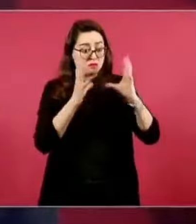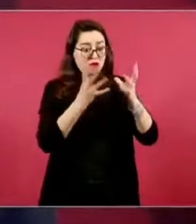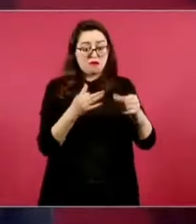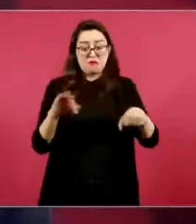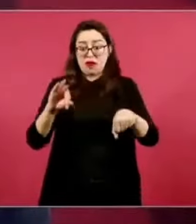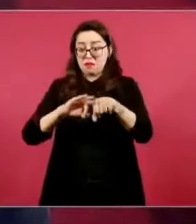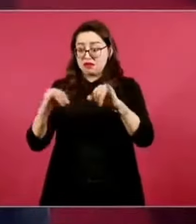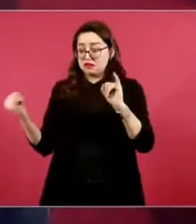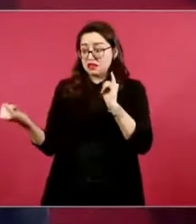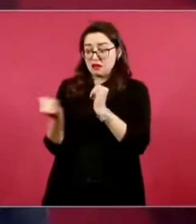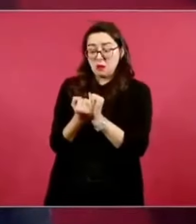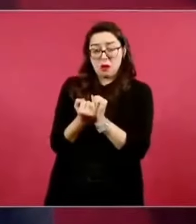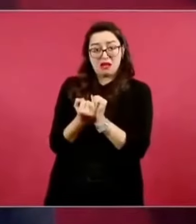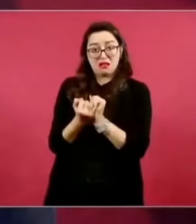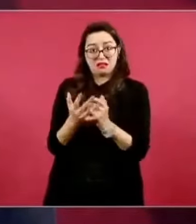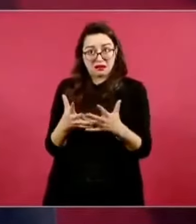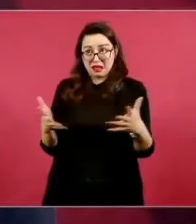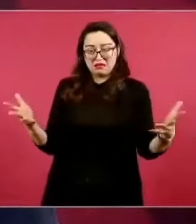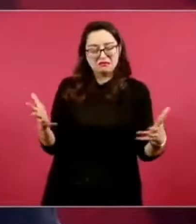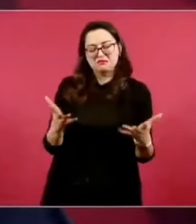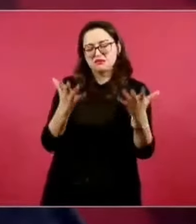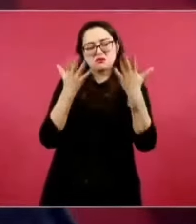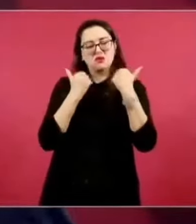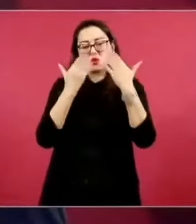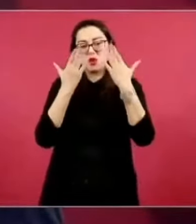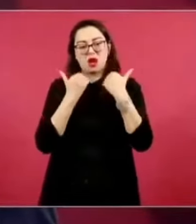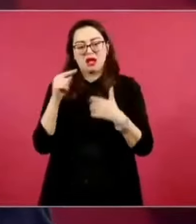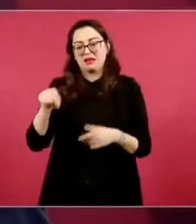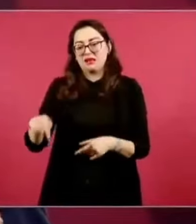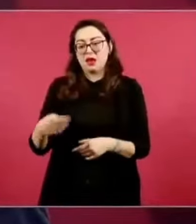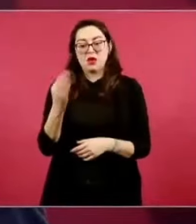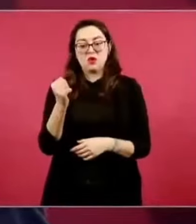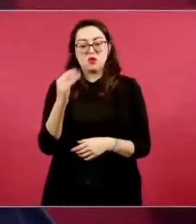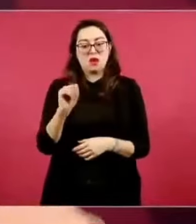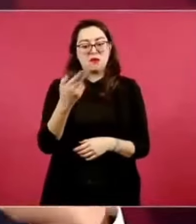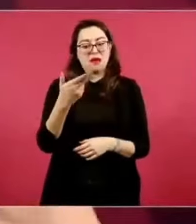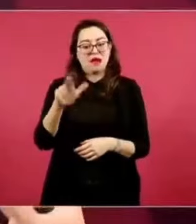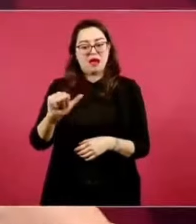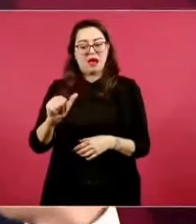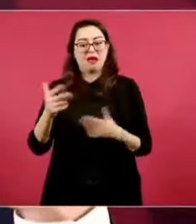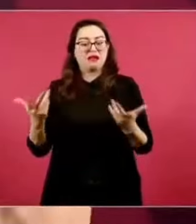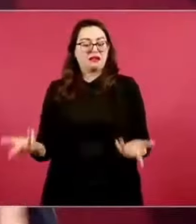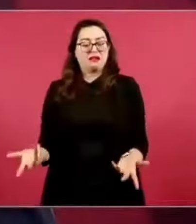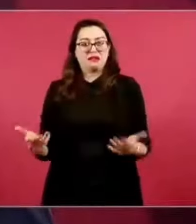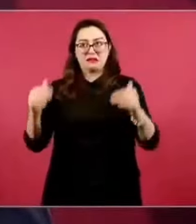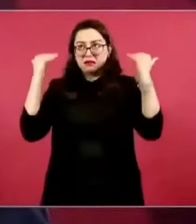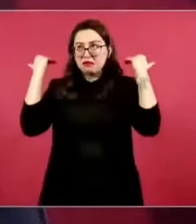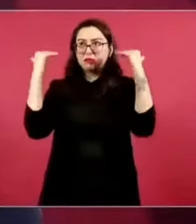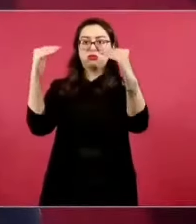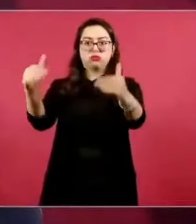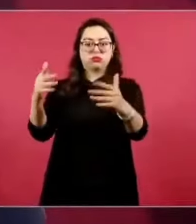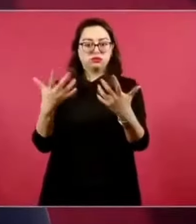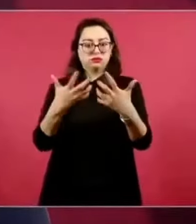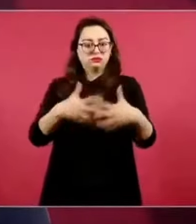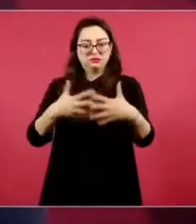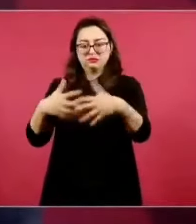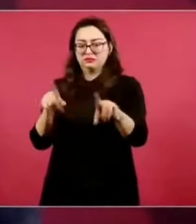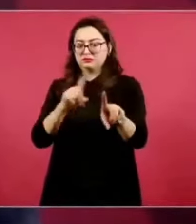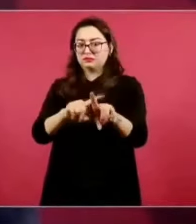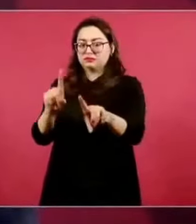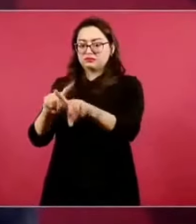un centro de distribución y almacenamiento de 9 hectáreas techadas con racs automatizados y demás es